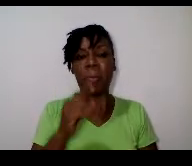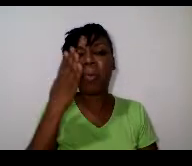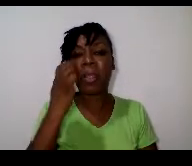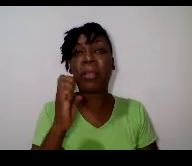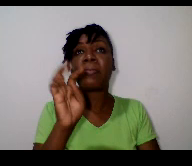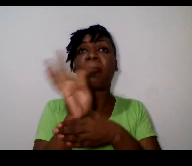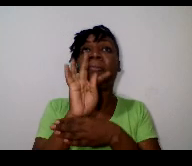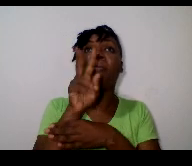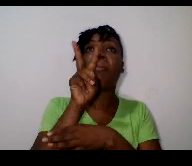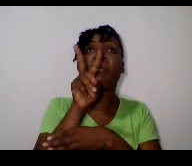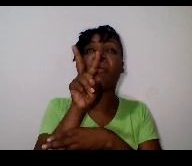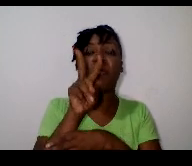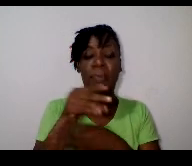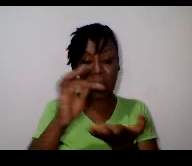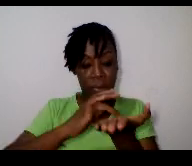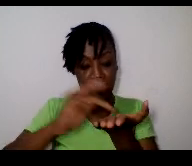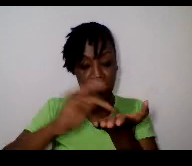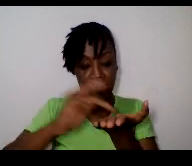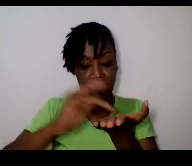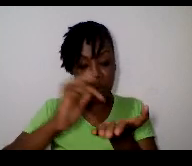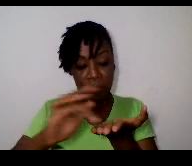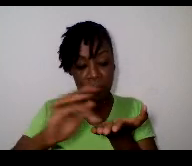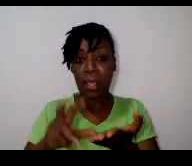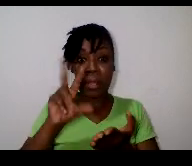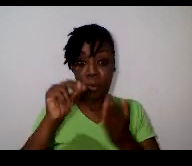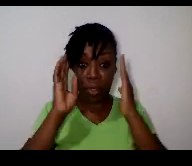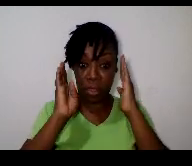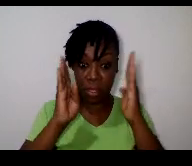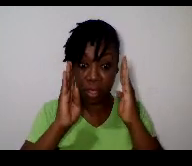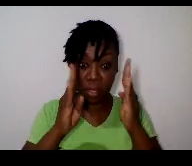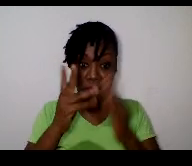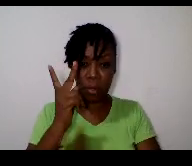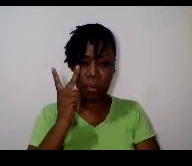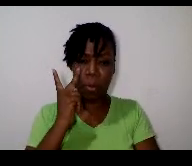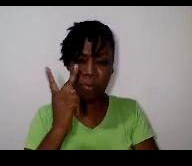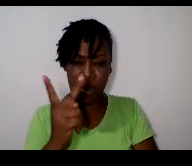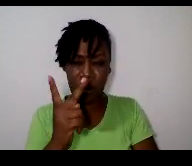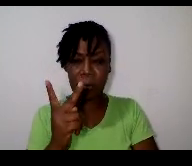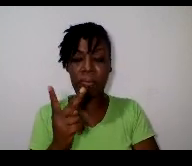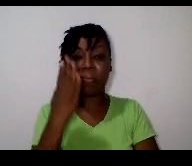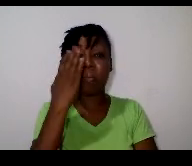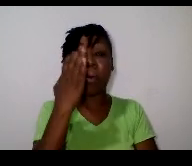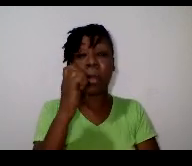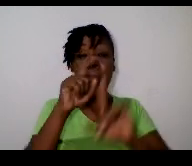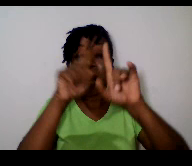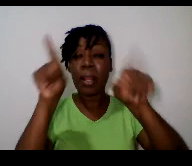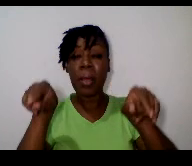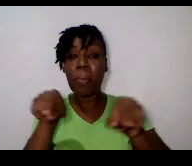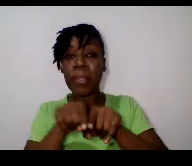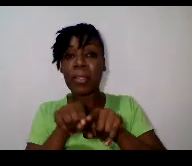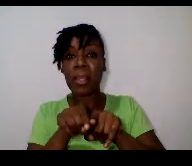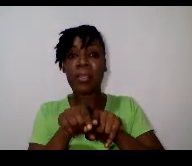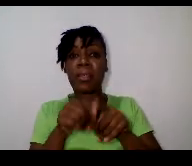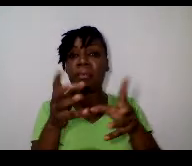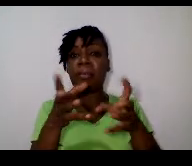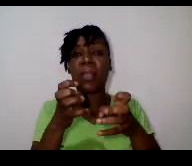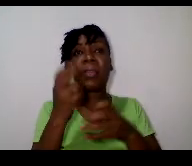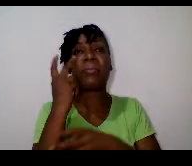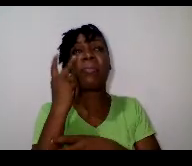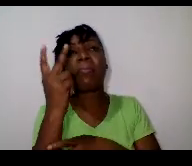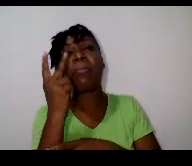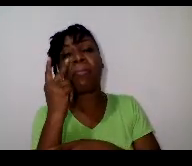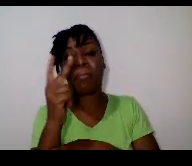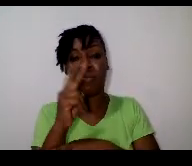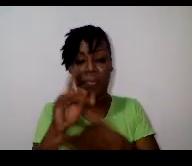saben observar, ni atender, ni sostener su atención porque la pantalla es el medio para eso. Entonces, todo lo que están dejando de